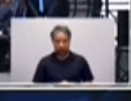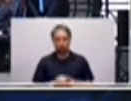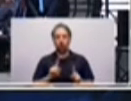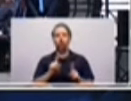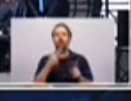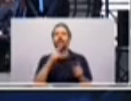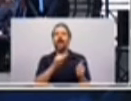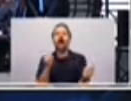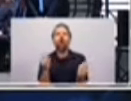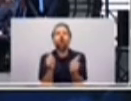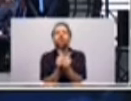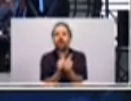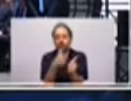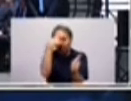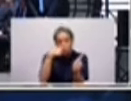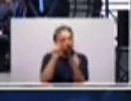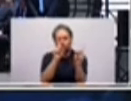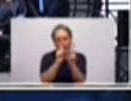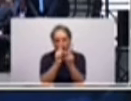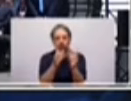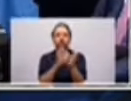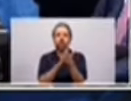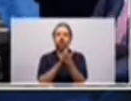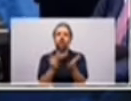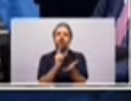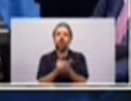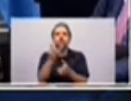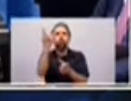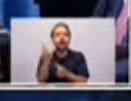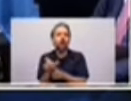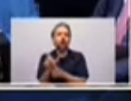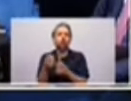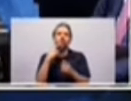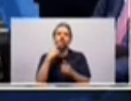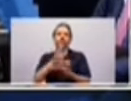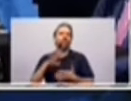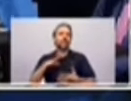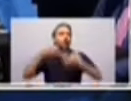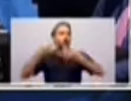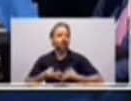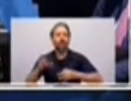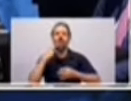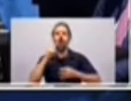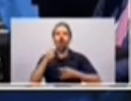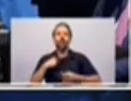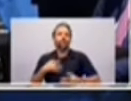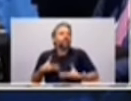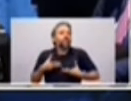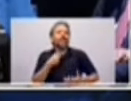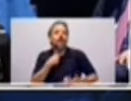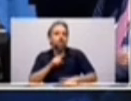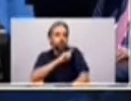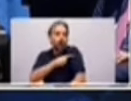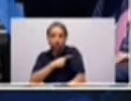claro como oposición es Unión por la Patria y el Frente Izquierda. Entonces, me quiero preguntar, porque es como que el diagnóstico de lo que vivimos ya está. Bueno, ¿cómo se empieza